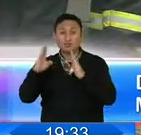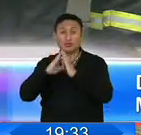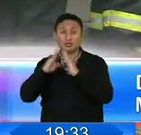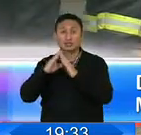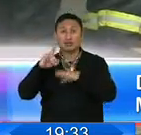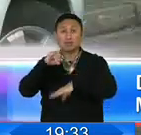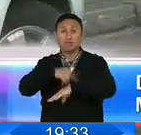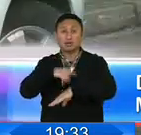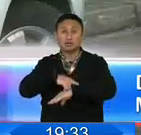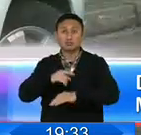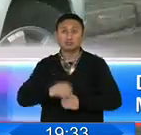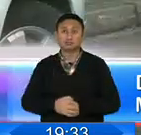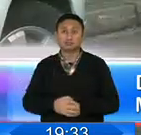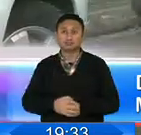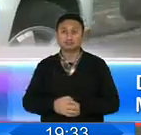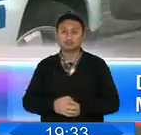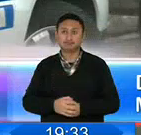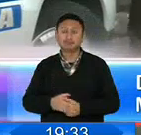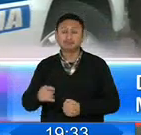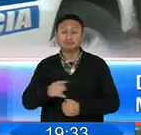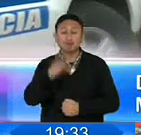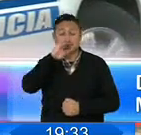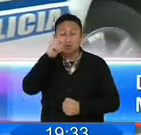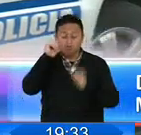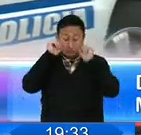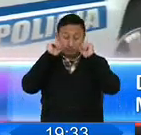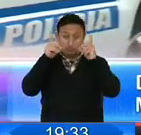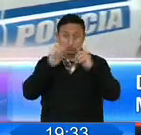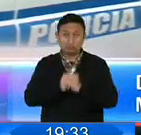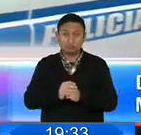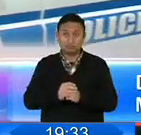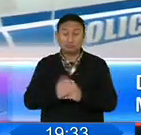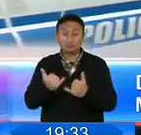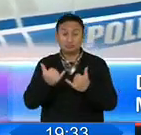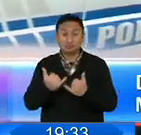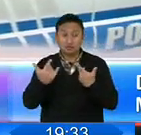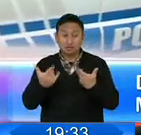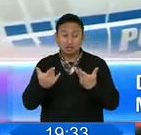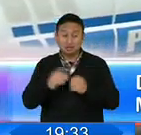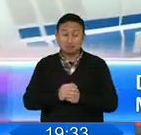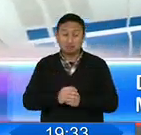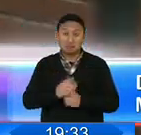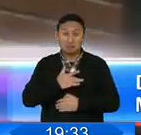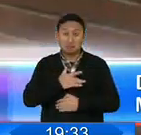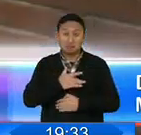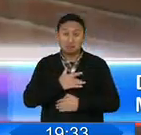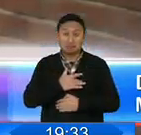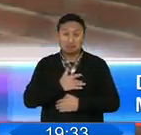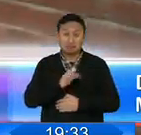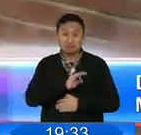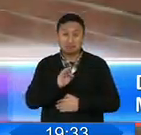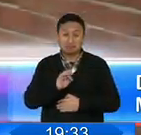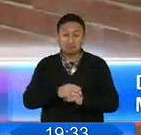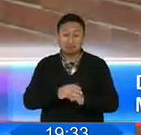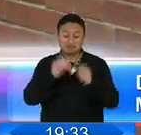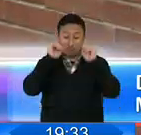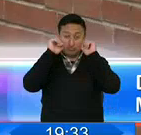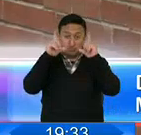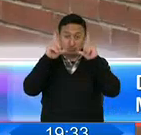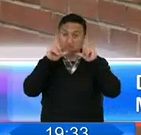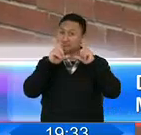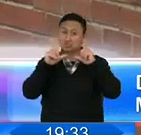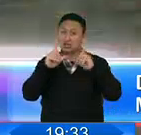baño, sueño del que nunca despertaron. Partieron de este mundo sin dolor ni pena, simplemente no volvieron a abrir los ojos.